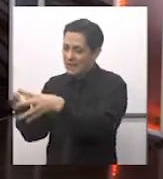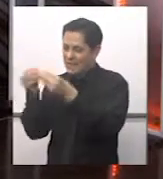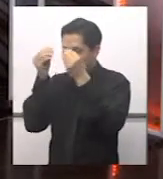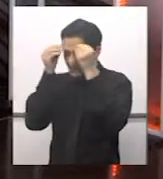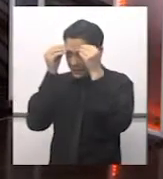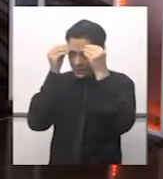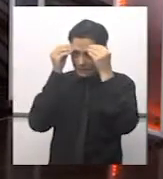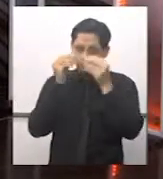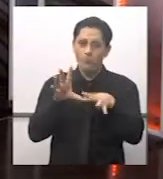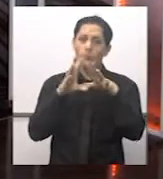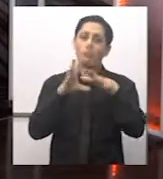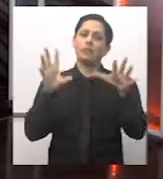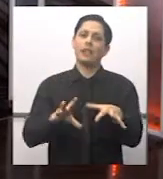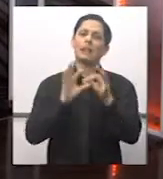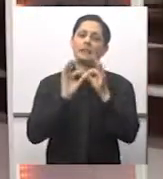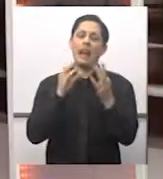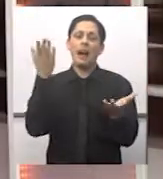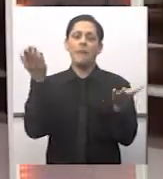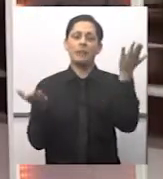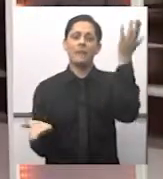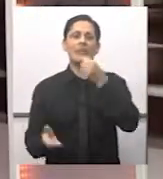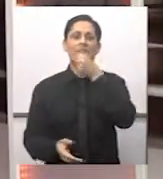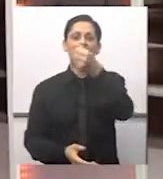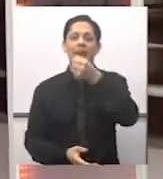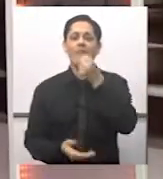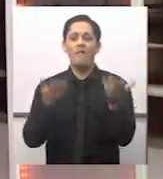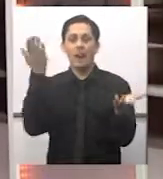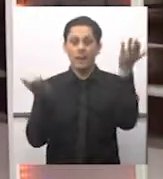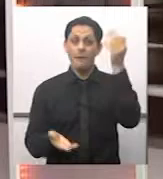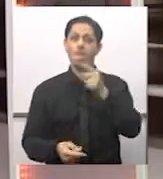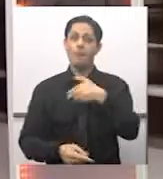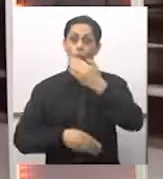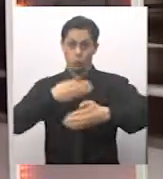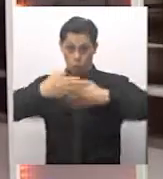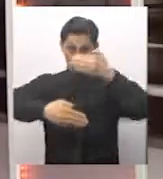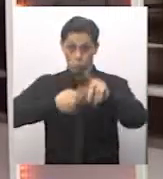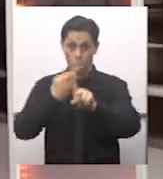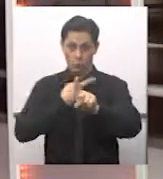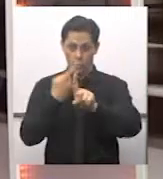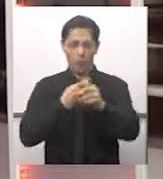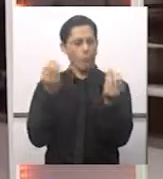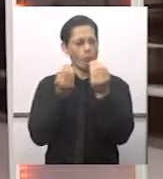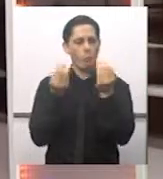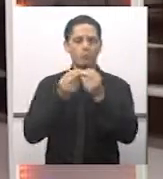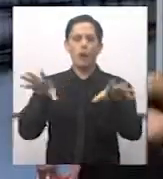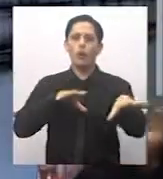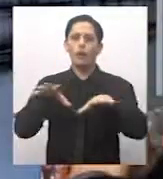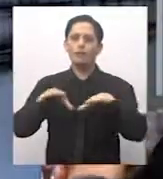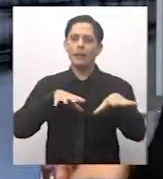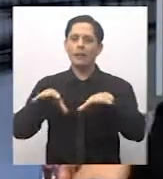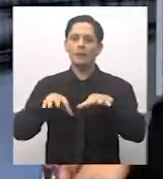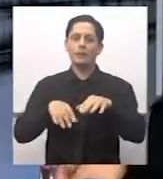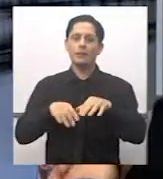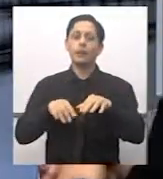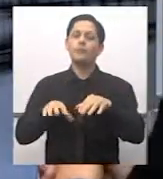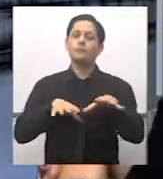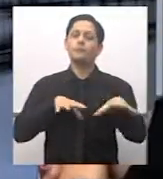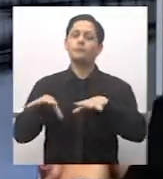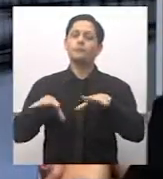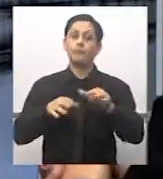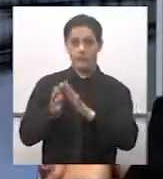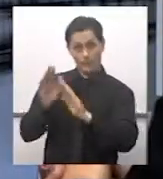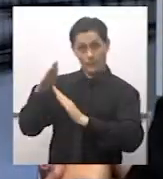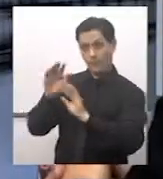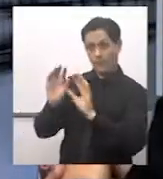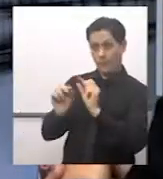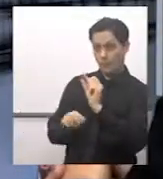seguir conversando sin duda de muchas otras cosas y los últimos 30 segundos son para usted los últimos 30 segundos. No, solamente